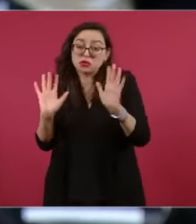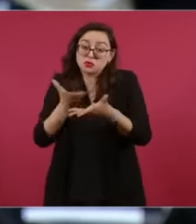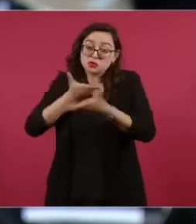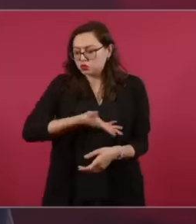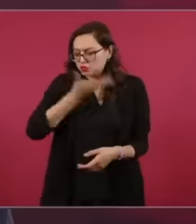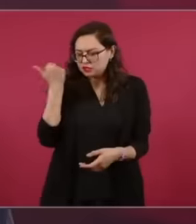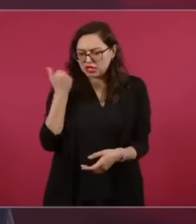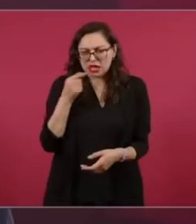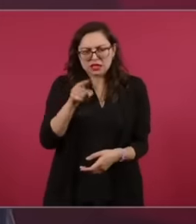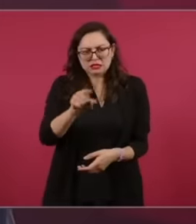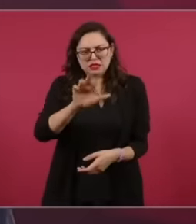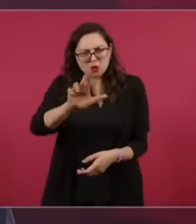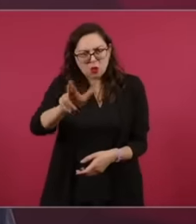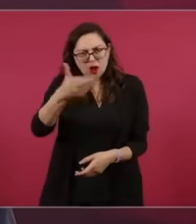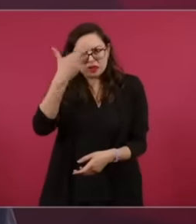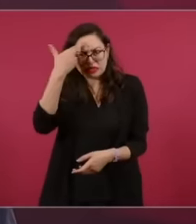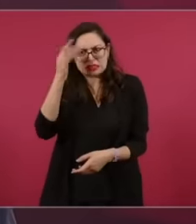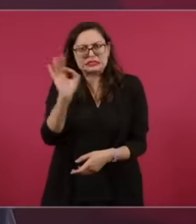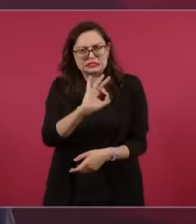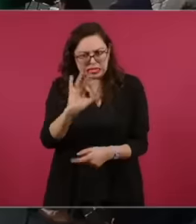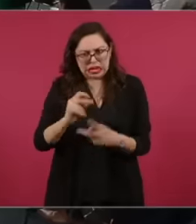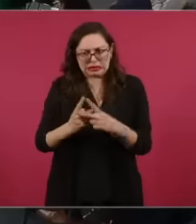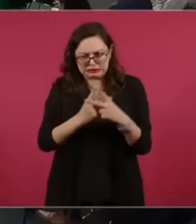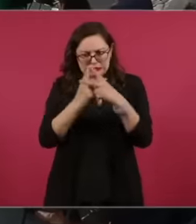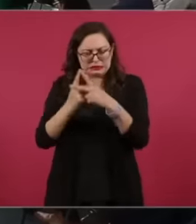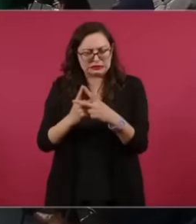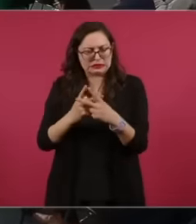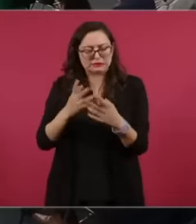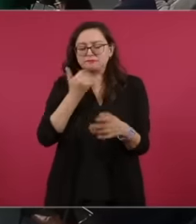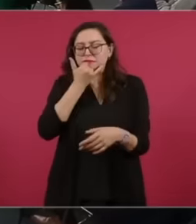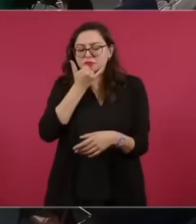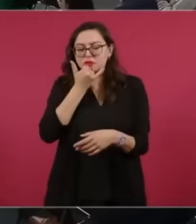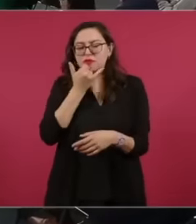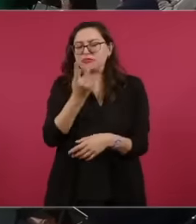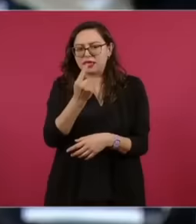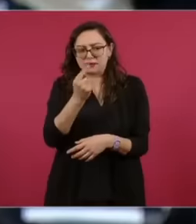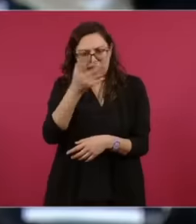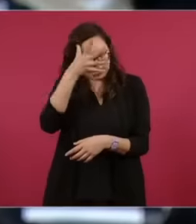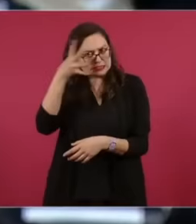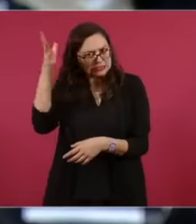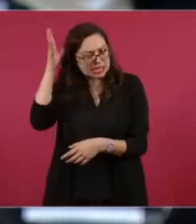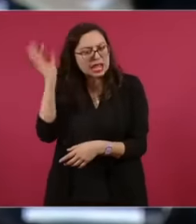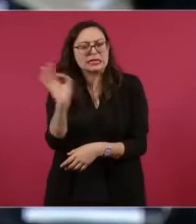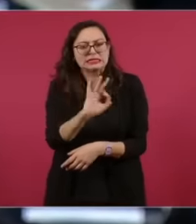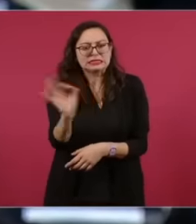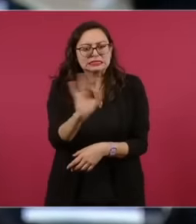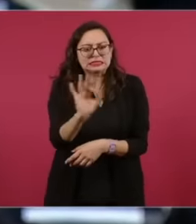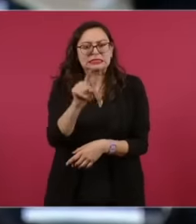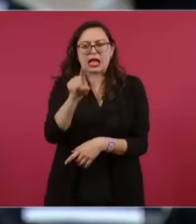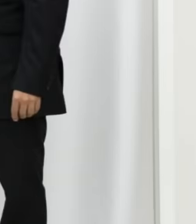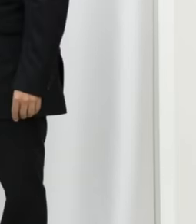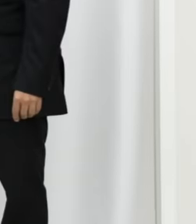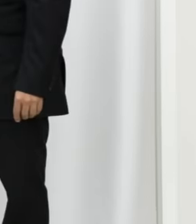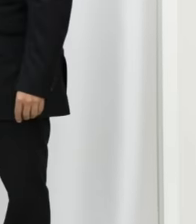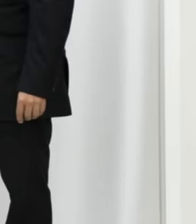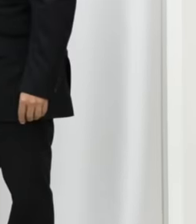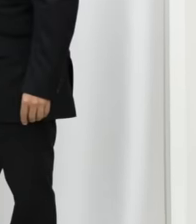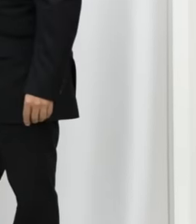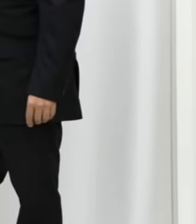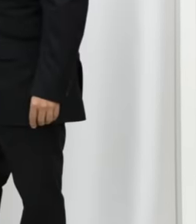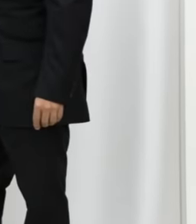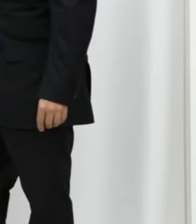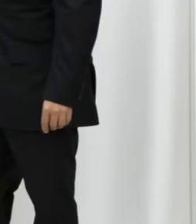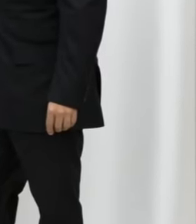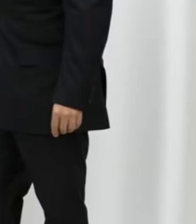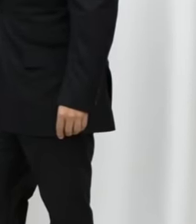en Azteca, de que en el gobierno de Calderón,